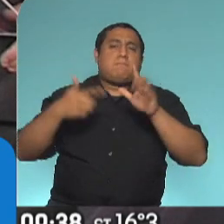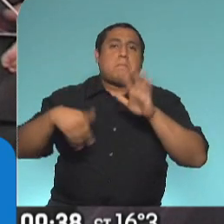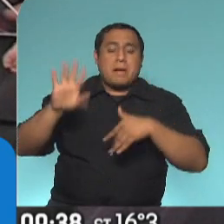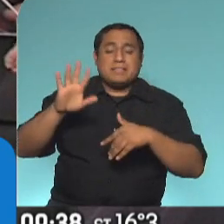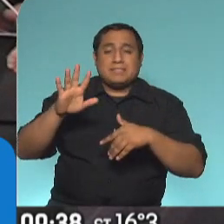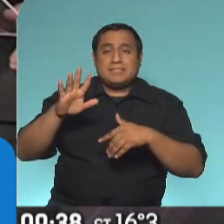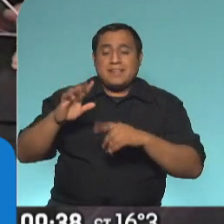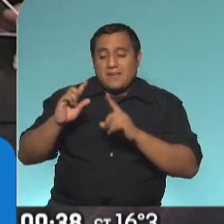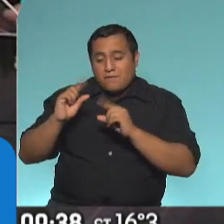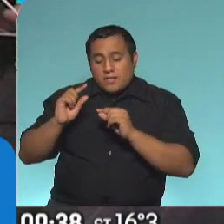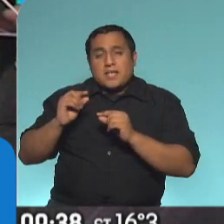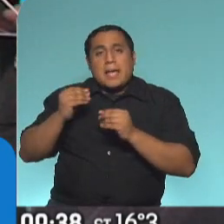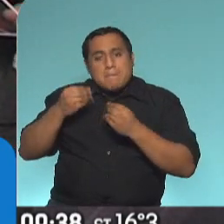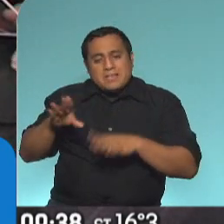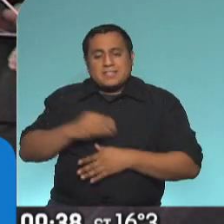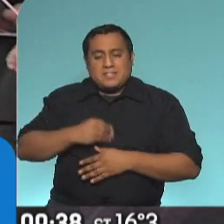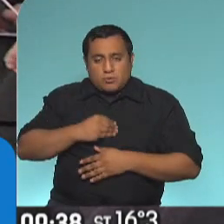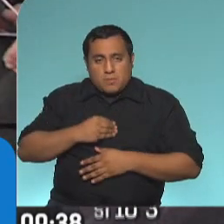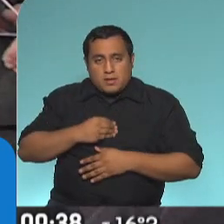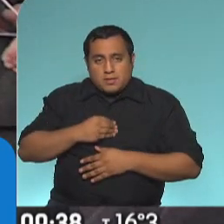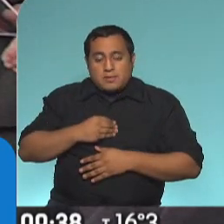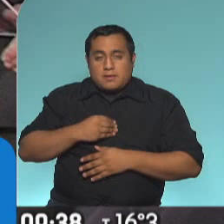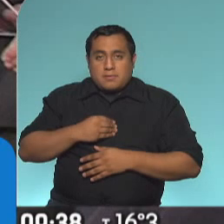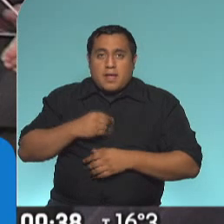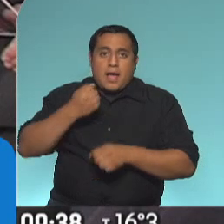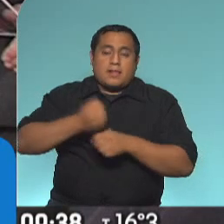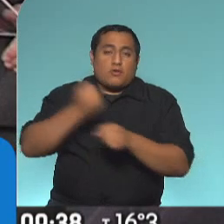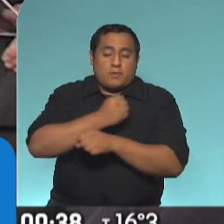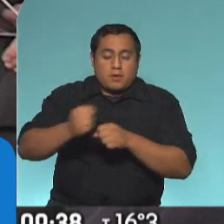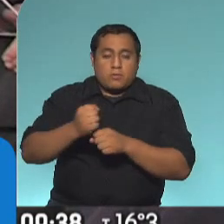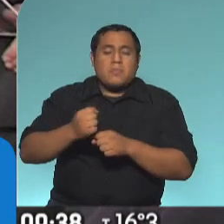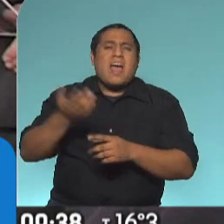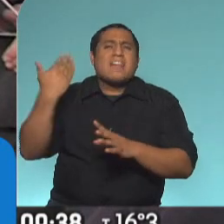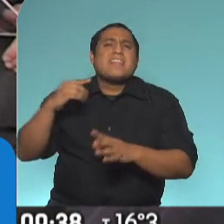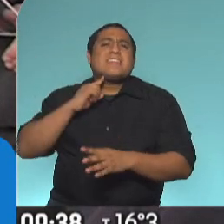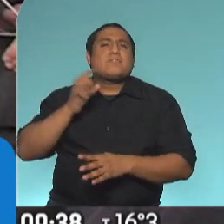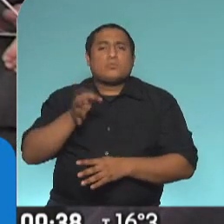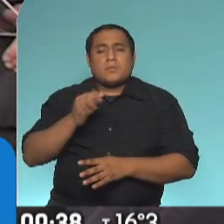por fecha de inicio de síntomas desde el comienzo de la pandemia ha sido el 13 de octubre,